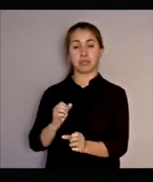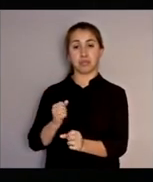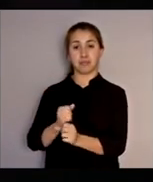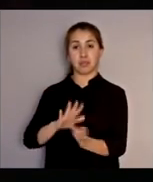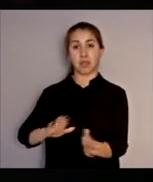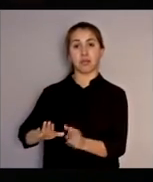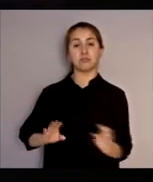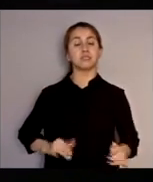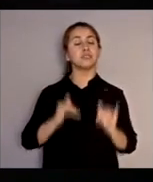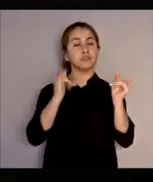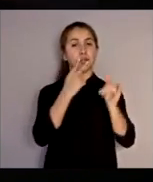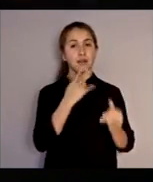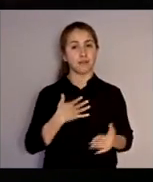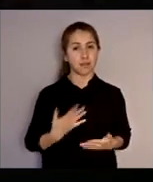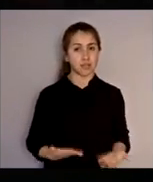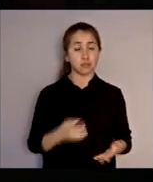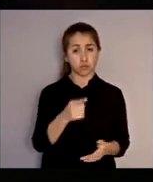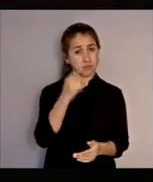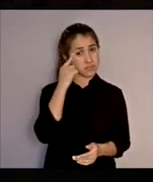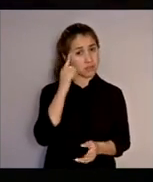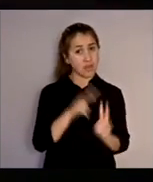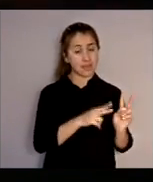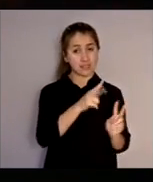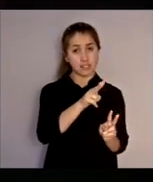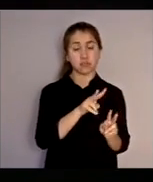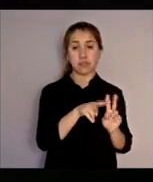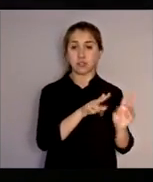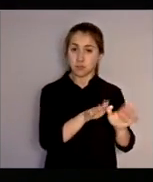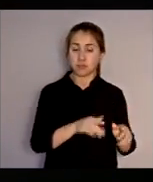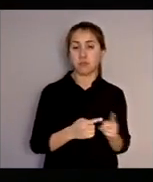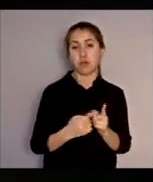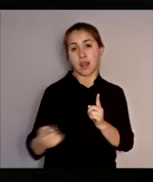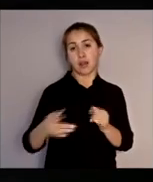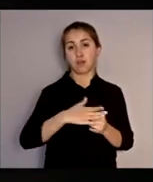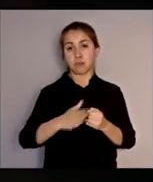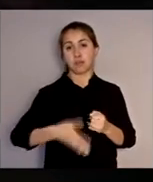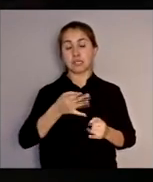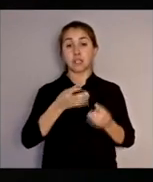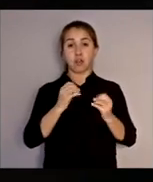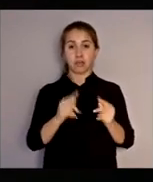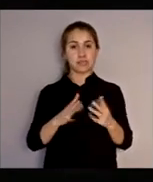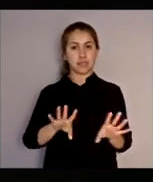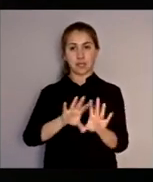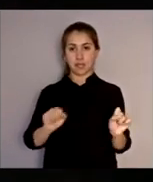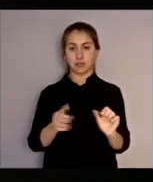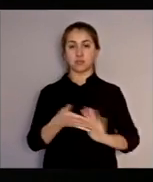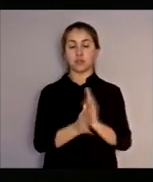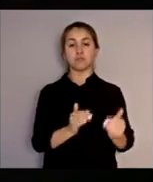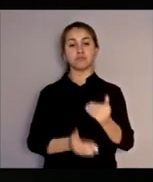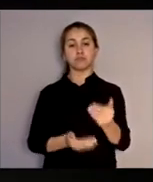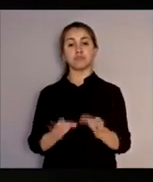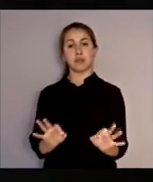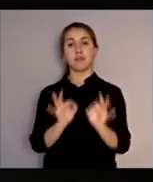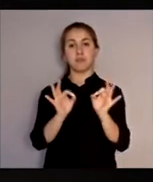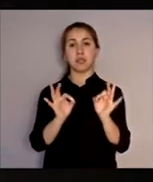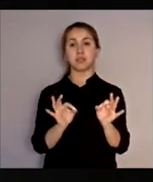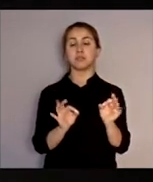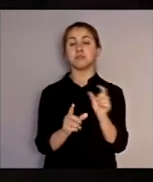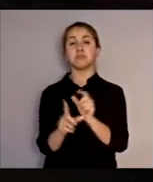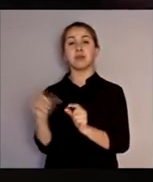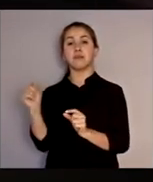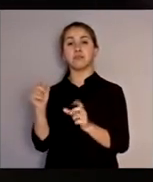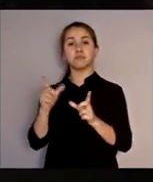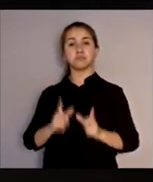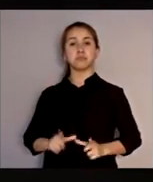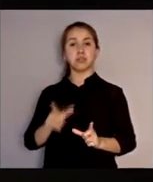dedicaba a disfrutar la vida nomás. ¿Ha pensado en hacer eso así como a largo plazo, decir ya, basta, está todo funcionando perfecto, para eso